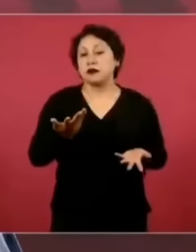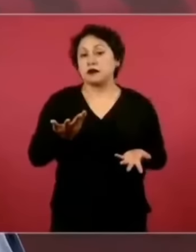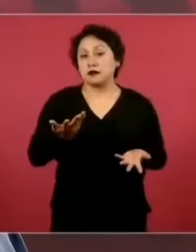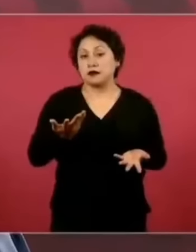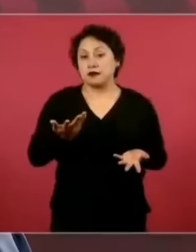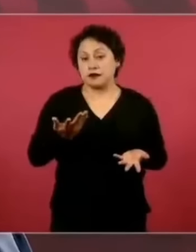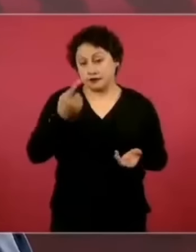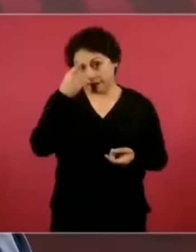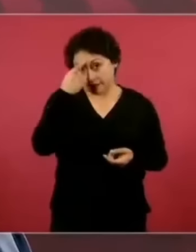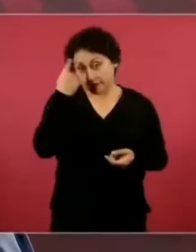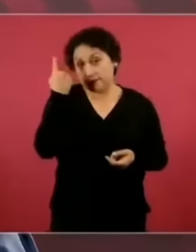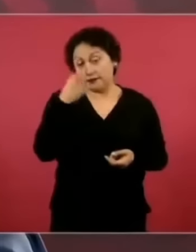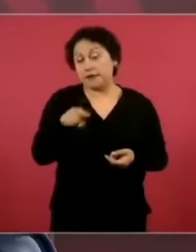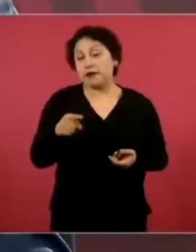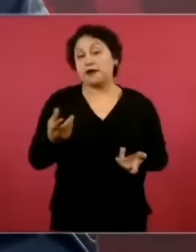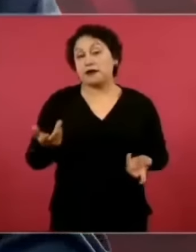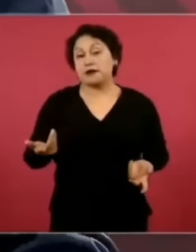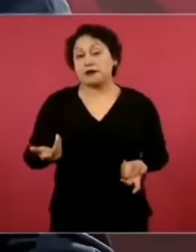exacerbar